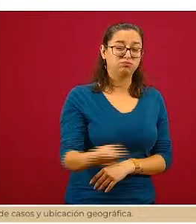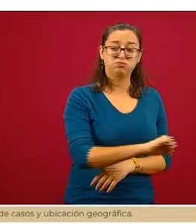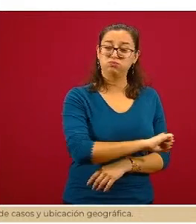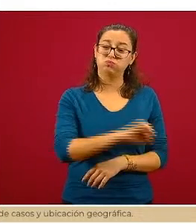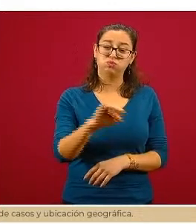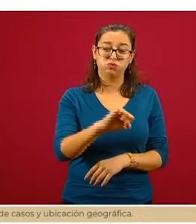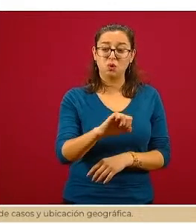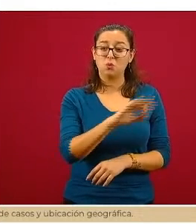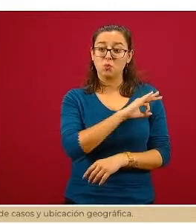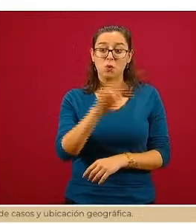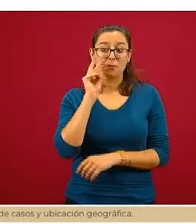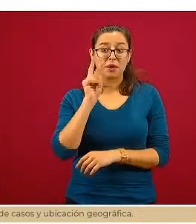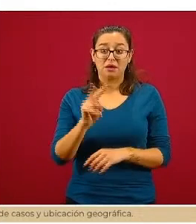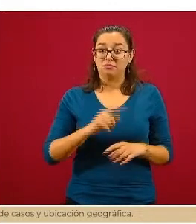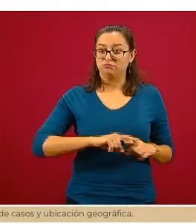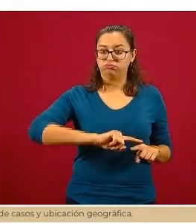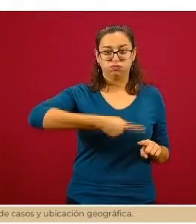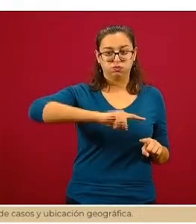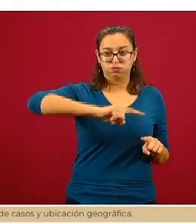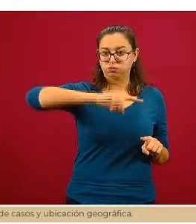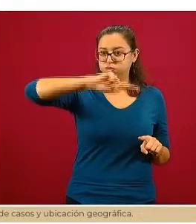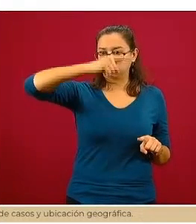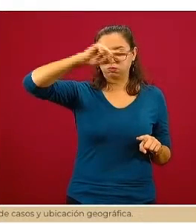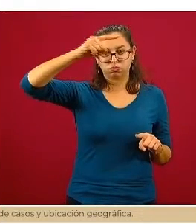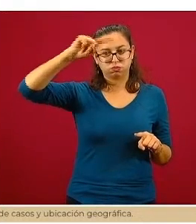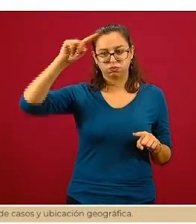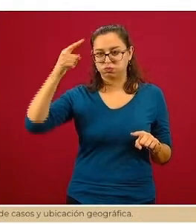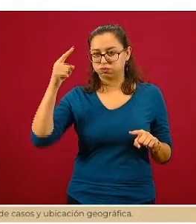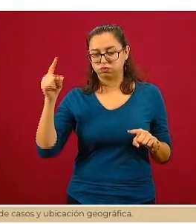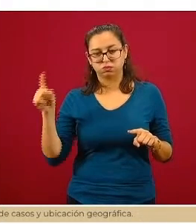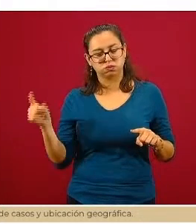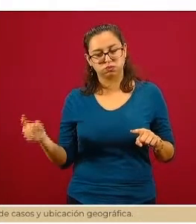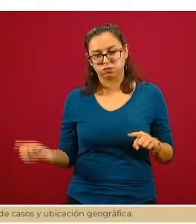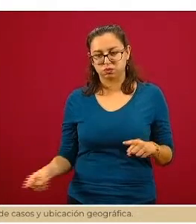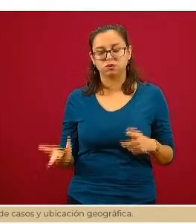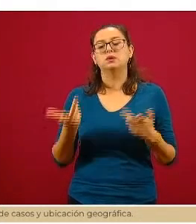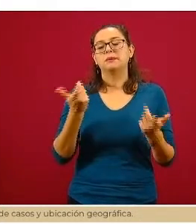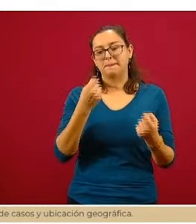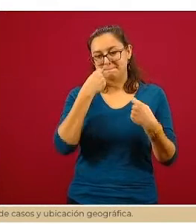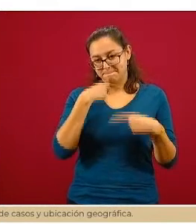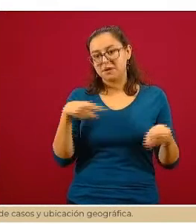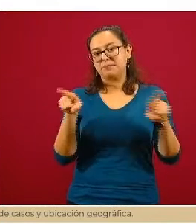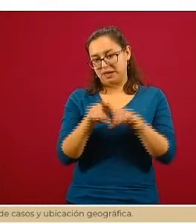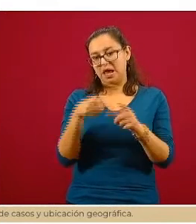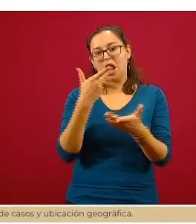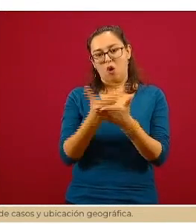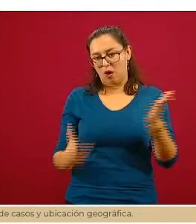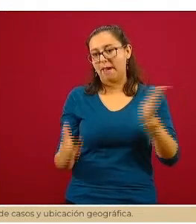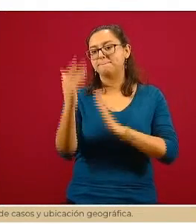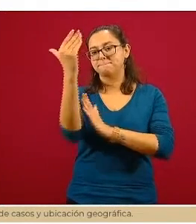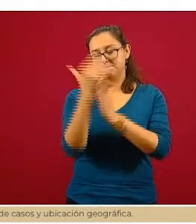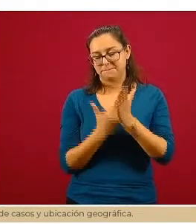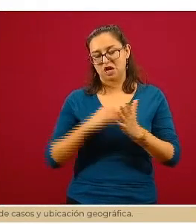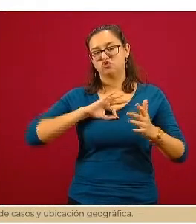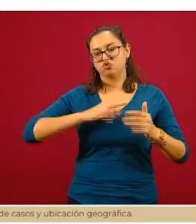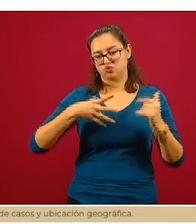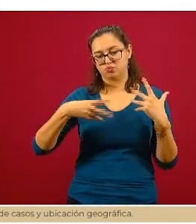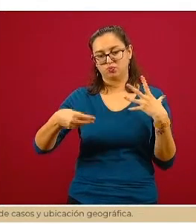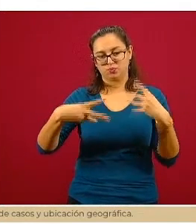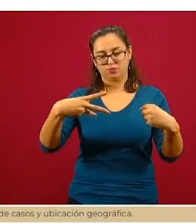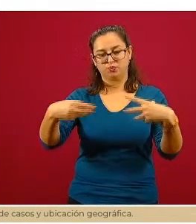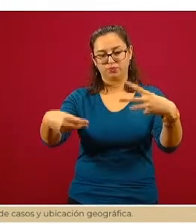la figura que vimos a la curva estatal y además son los que contribuyen de manera importante a la caída que hemos visto en las